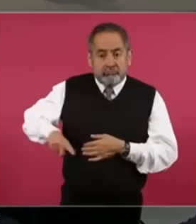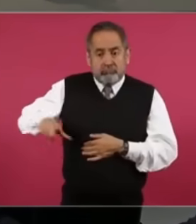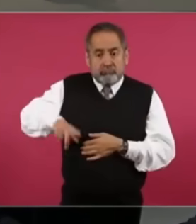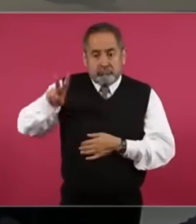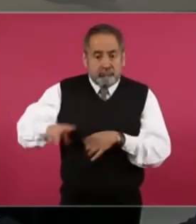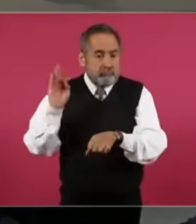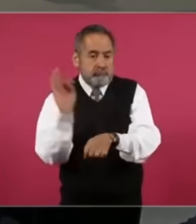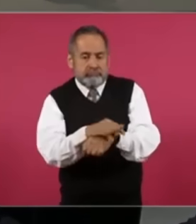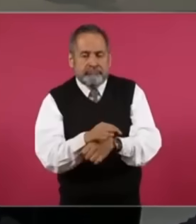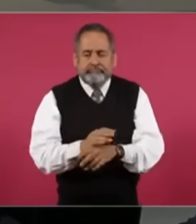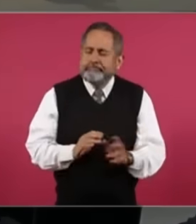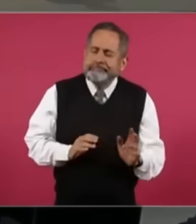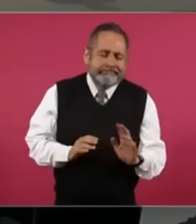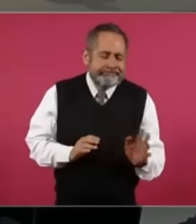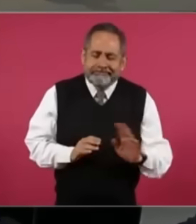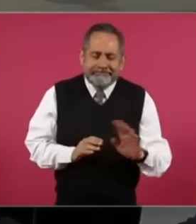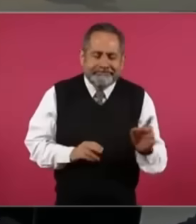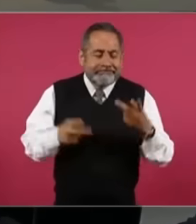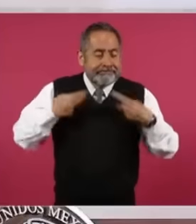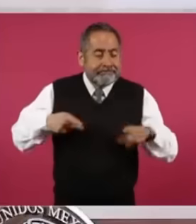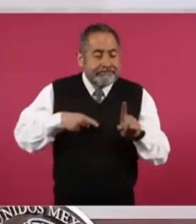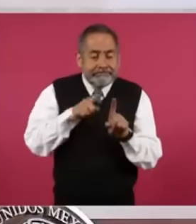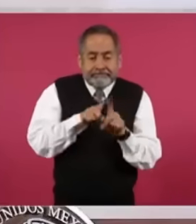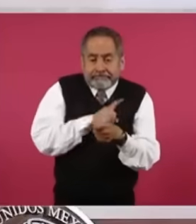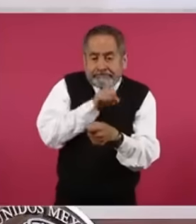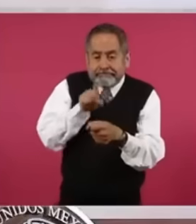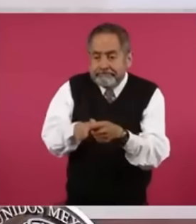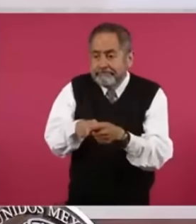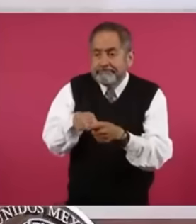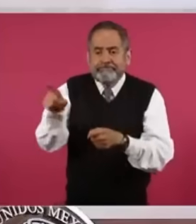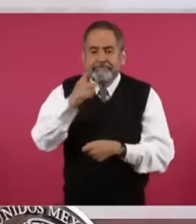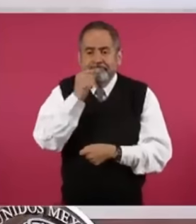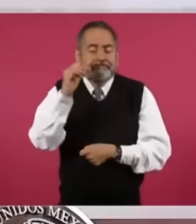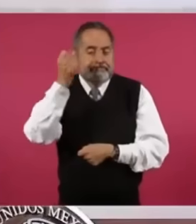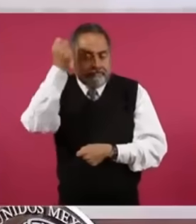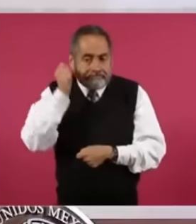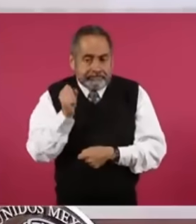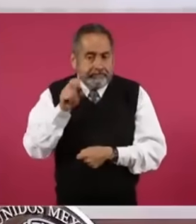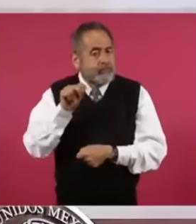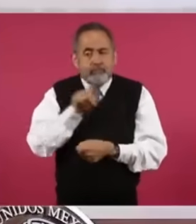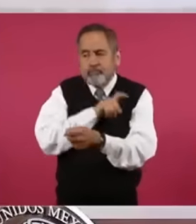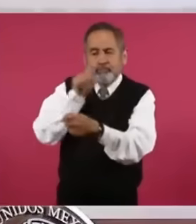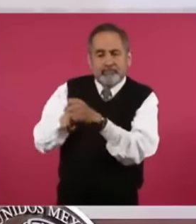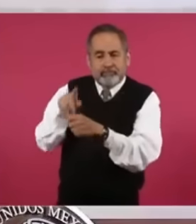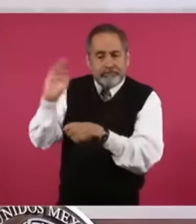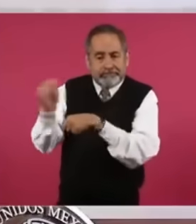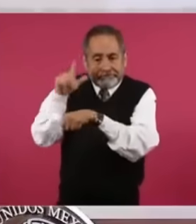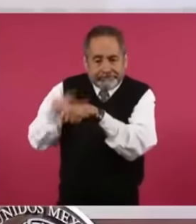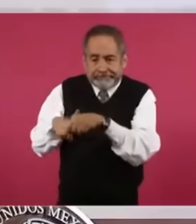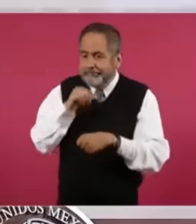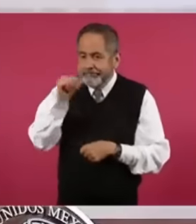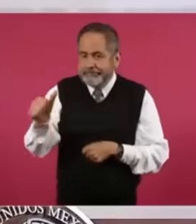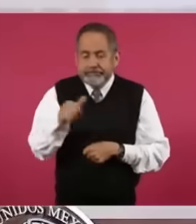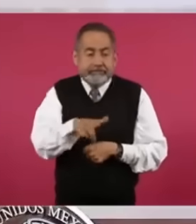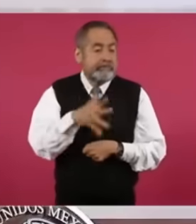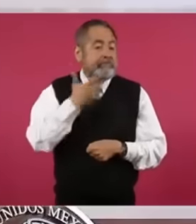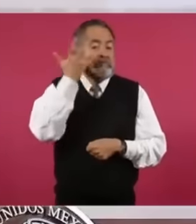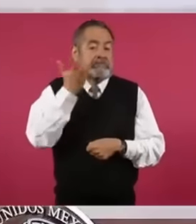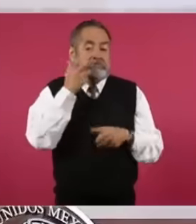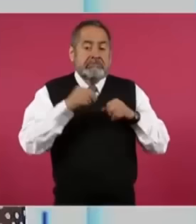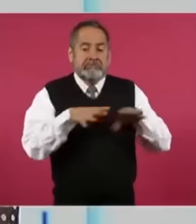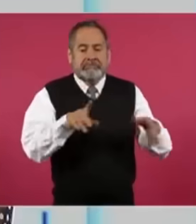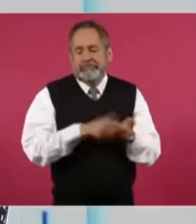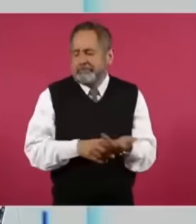adscrito a la Fiscalía de Sinaloa y no al Ejecutivo Estatal o Federal. Cuando les conviene al diario